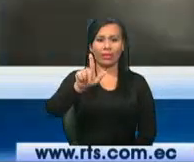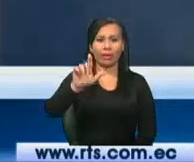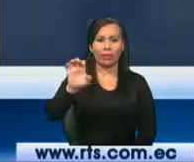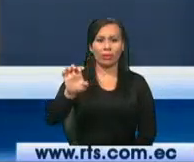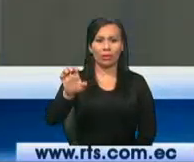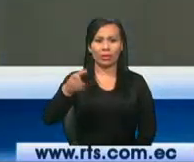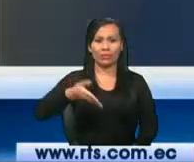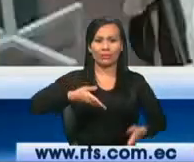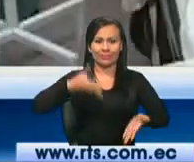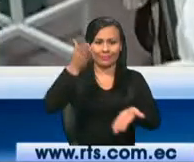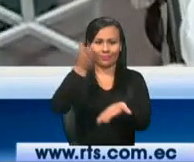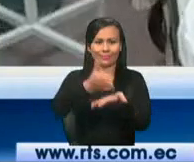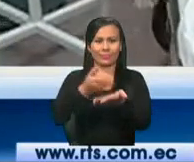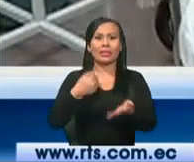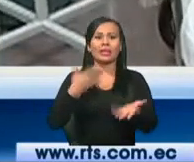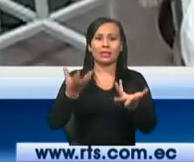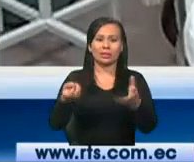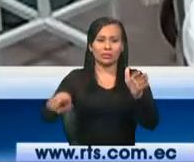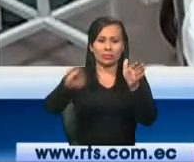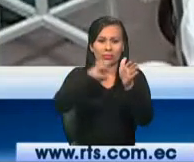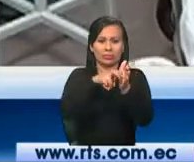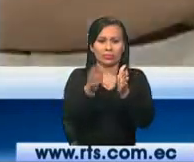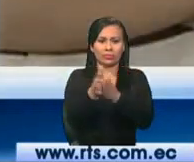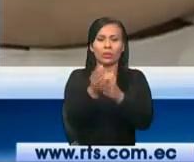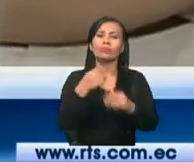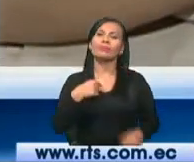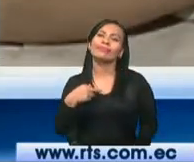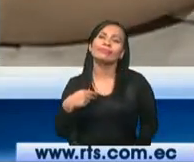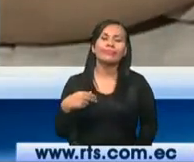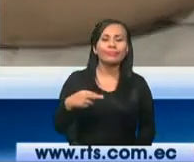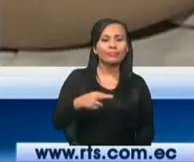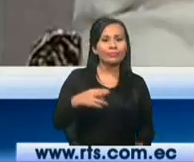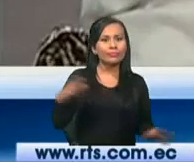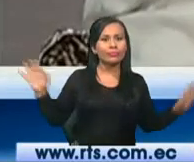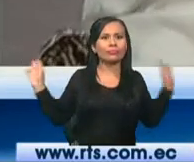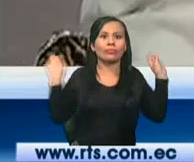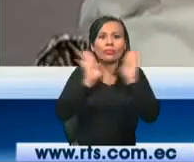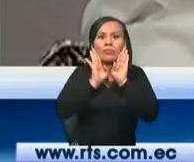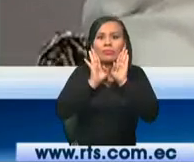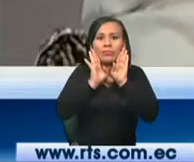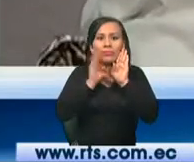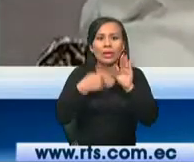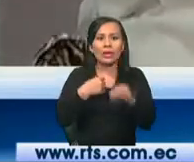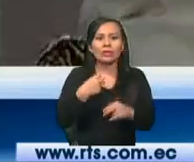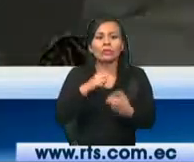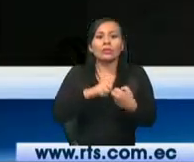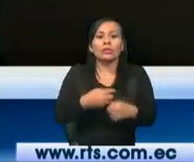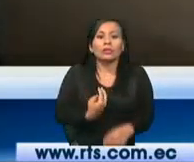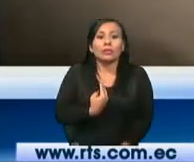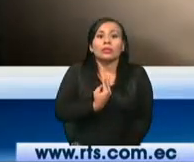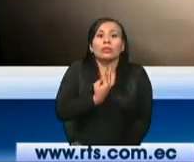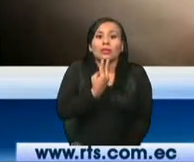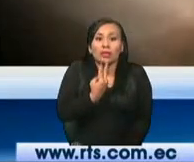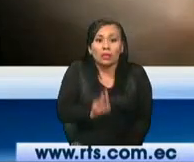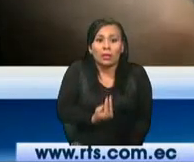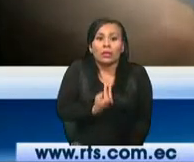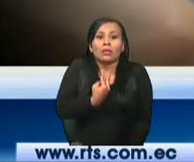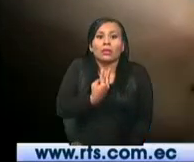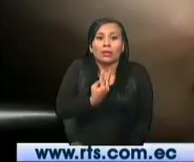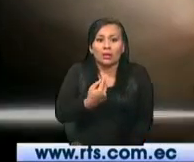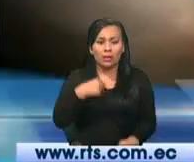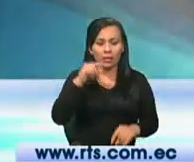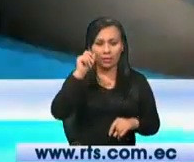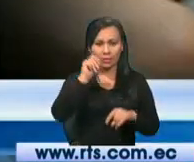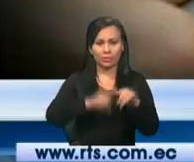ingresar al articulado y cuando lo hacía, las puertas se cerraron. Ahí comenzó su problema. Despacito caminé